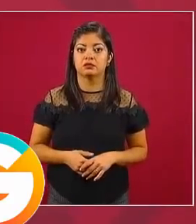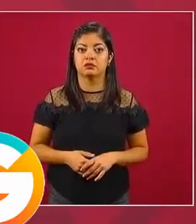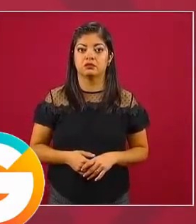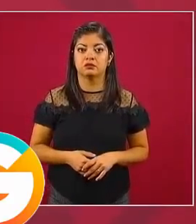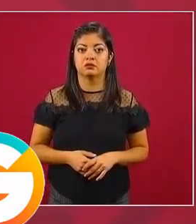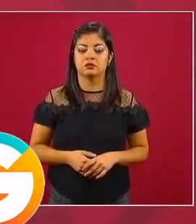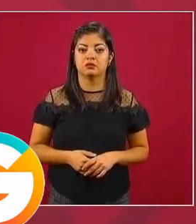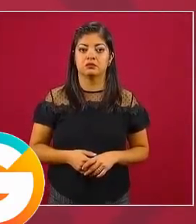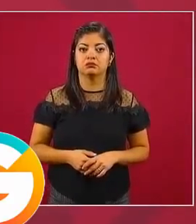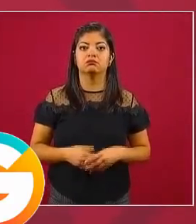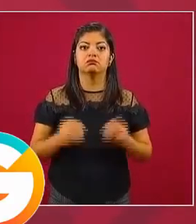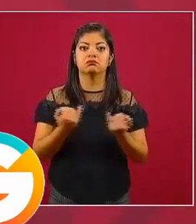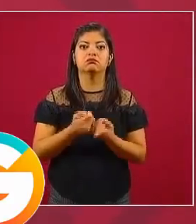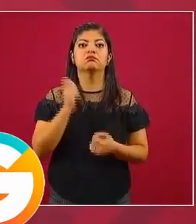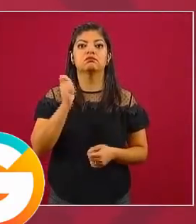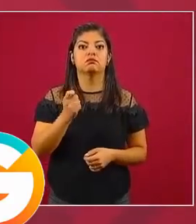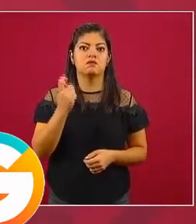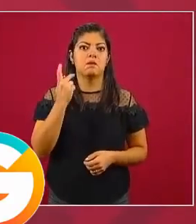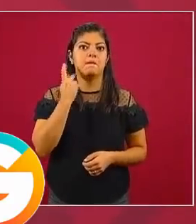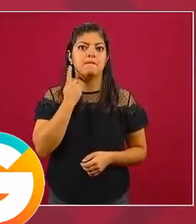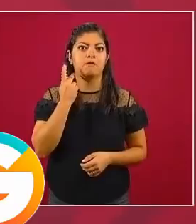en la Procuraduría.